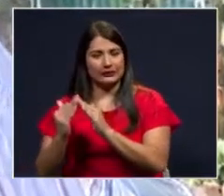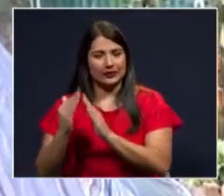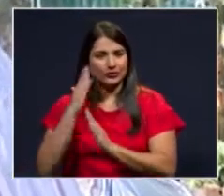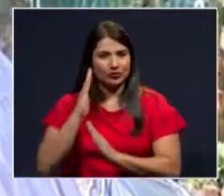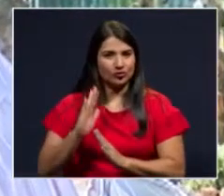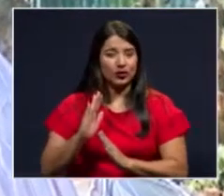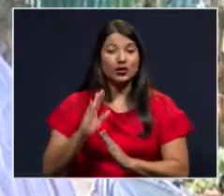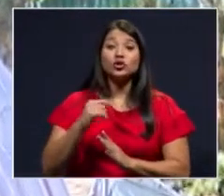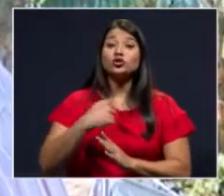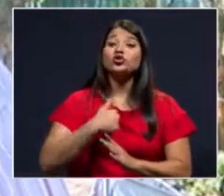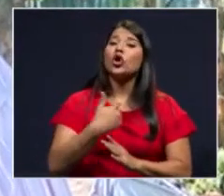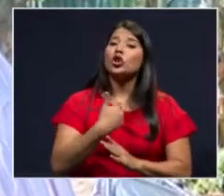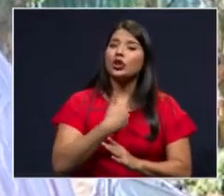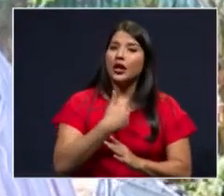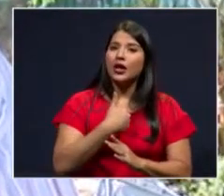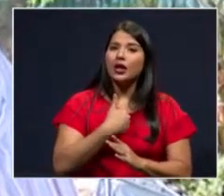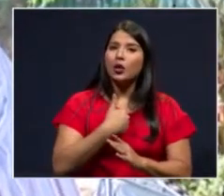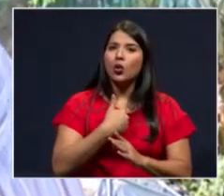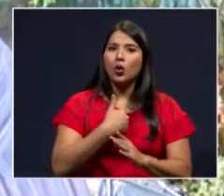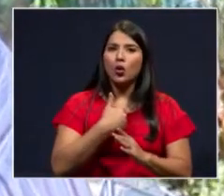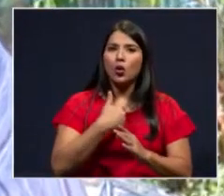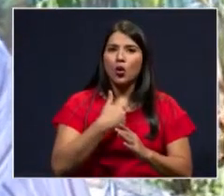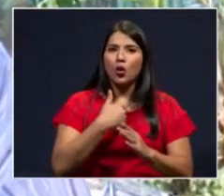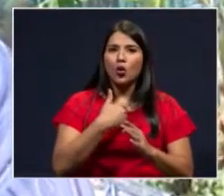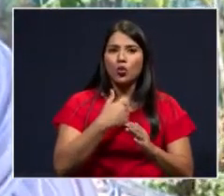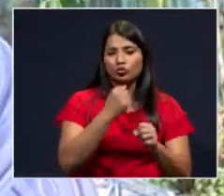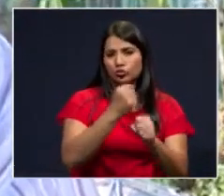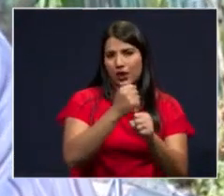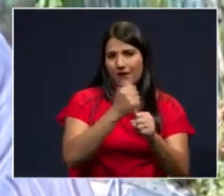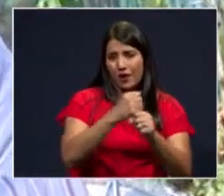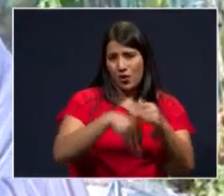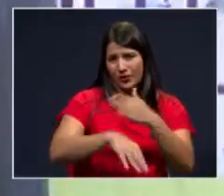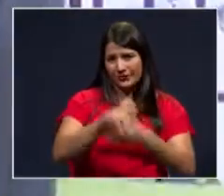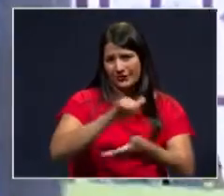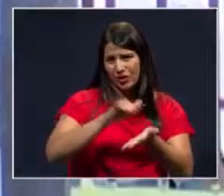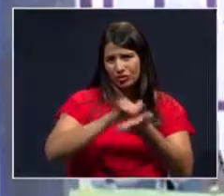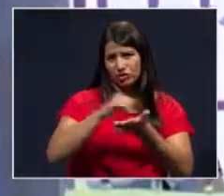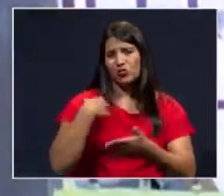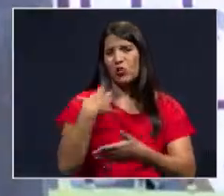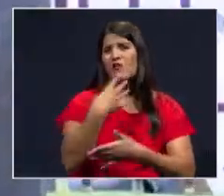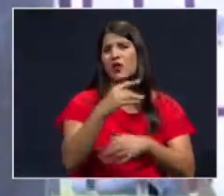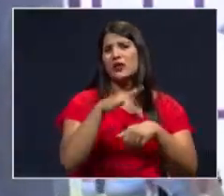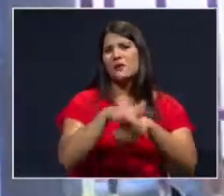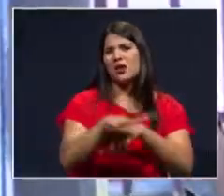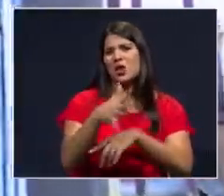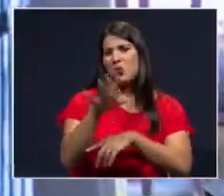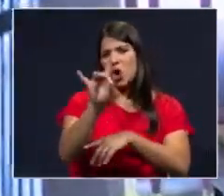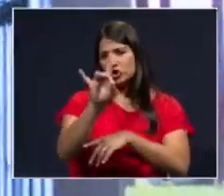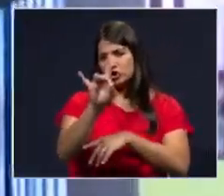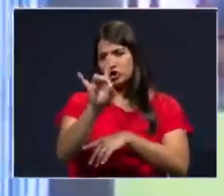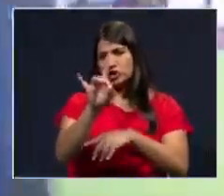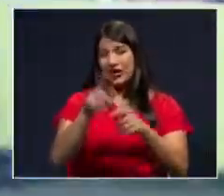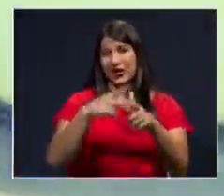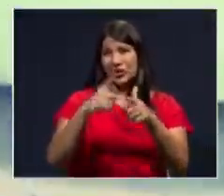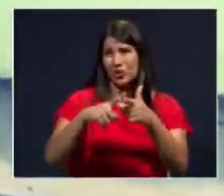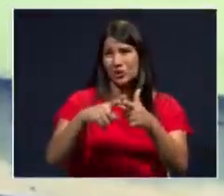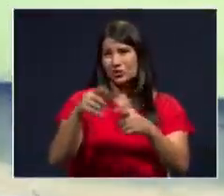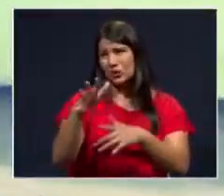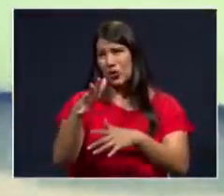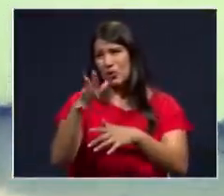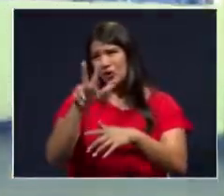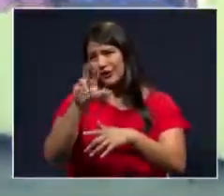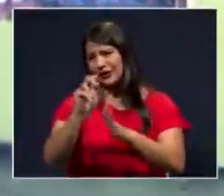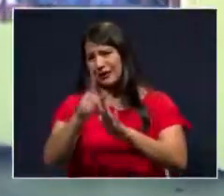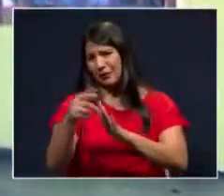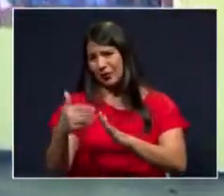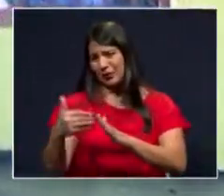Yo tengo un tramito con San José, que si yo me voy temprano, me voy como a las 8. Y ya me avisaron ahí ahora, hace como media